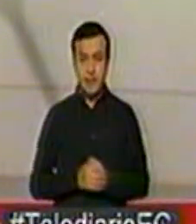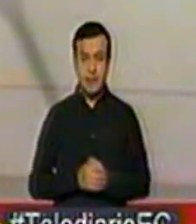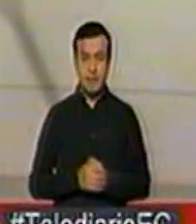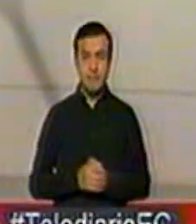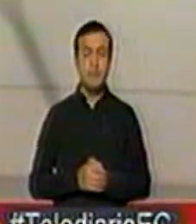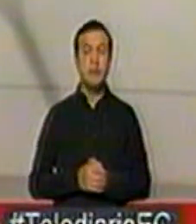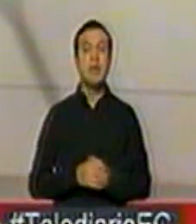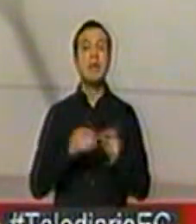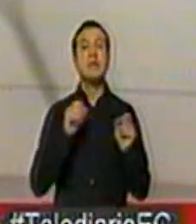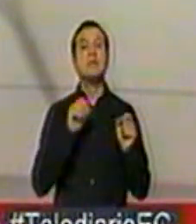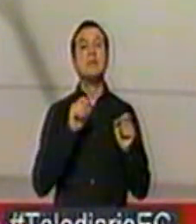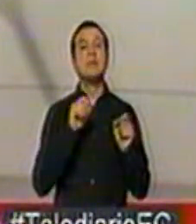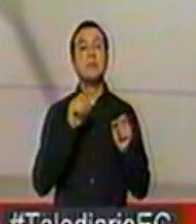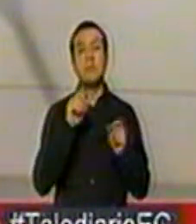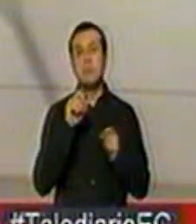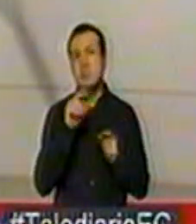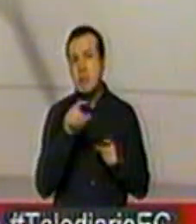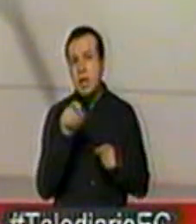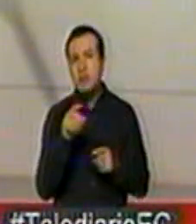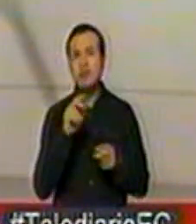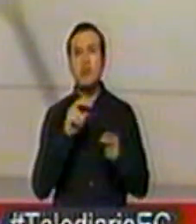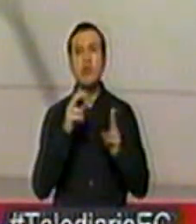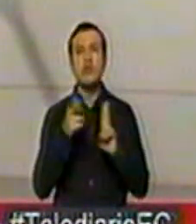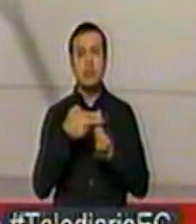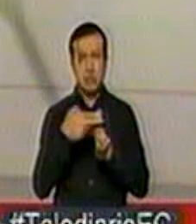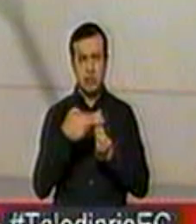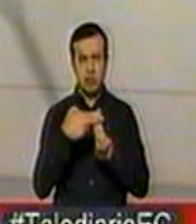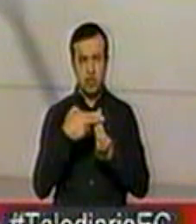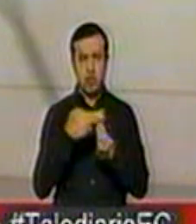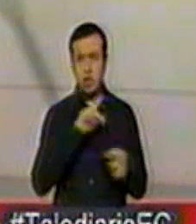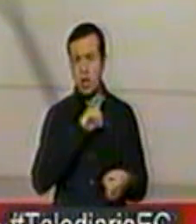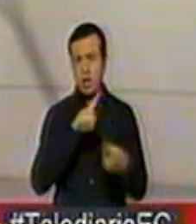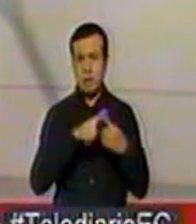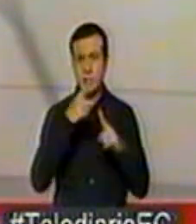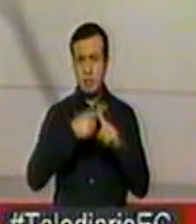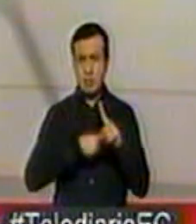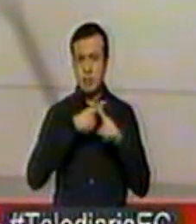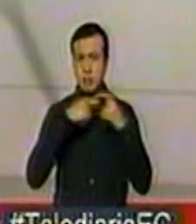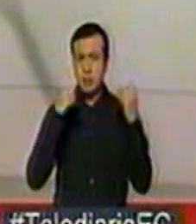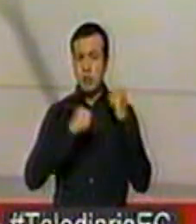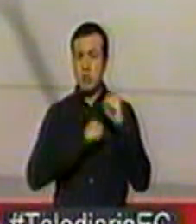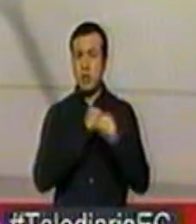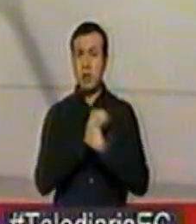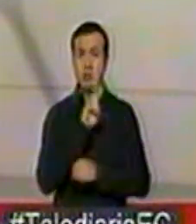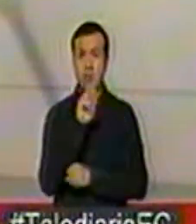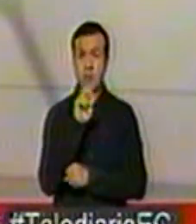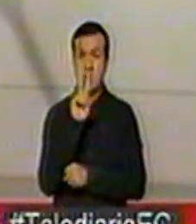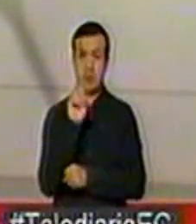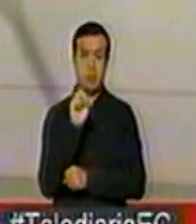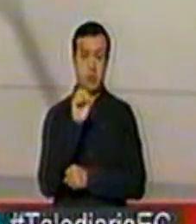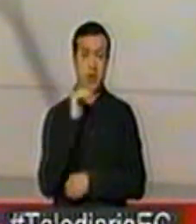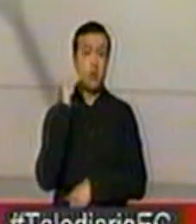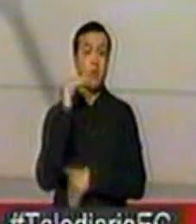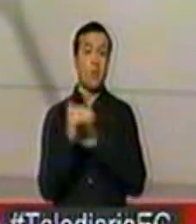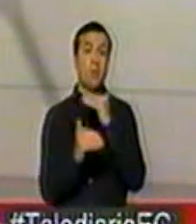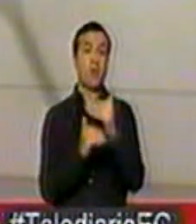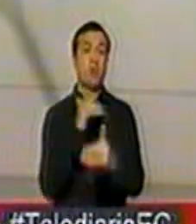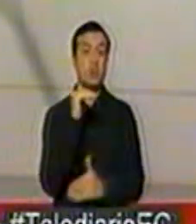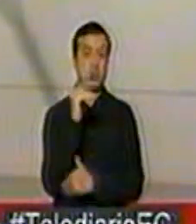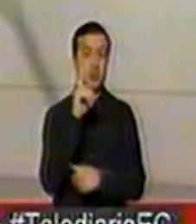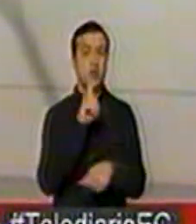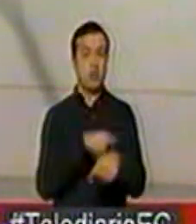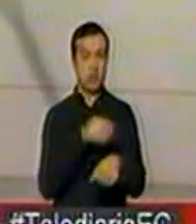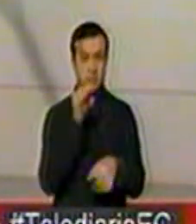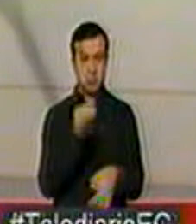El censo está programado concluir hasta marzo del 2020. Es un proceso que va a tomar su